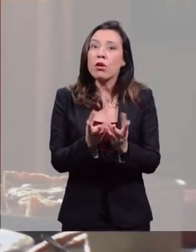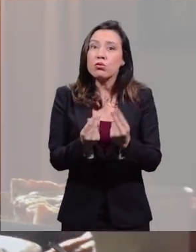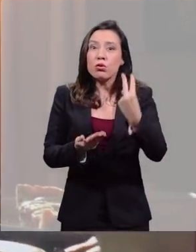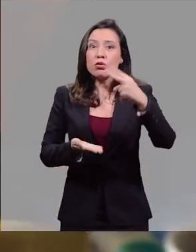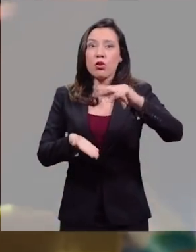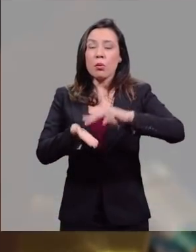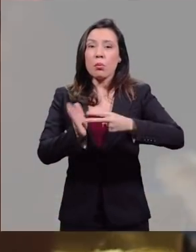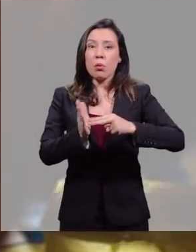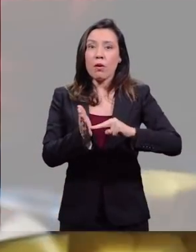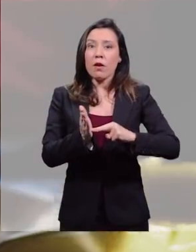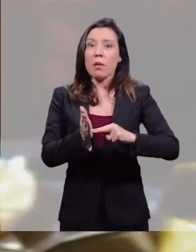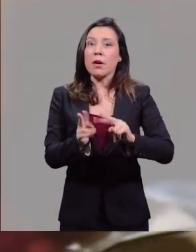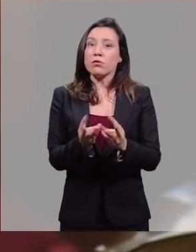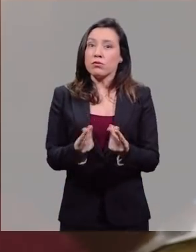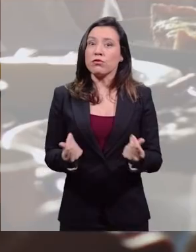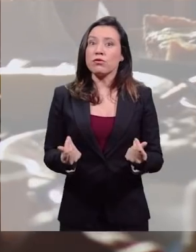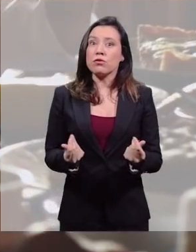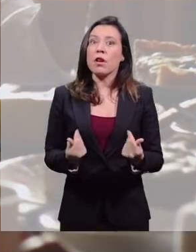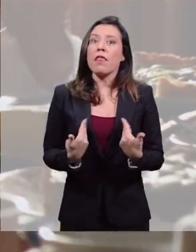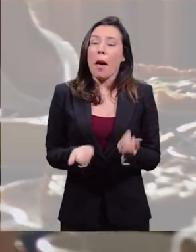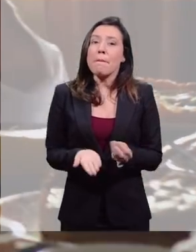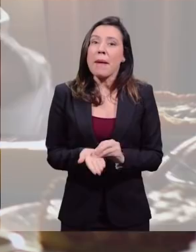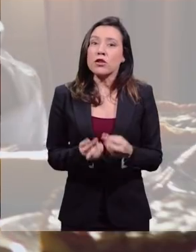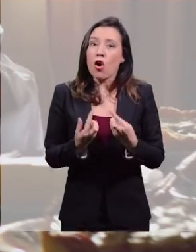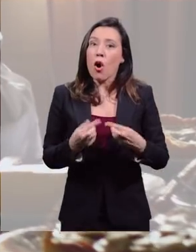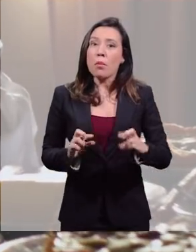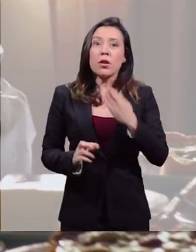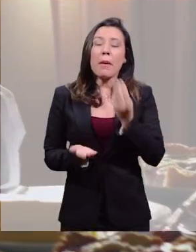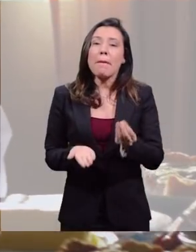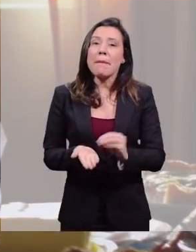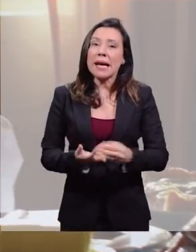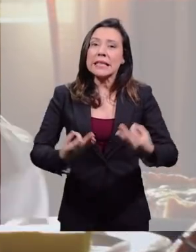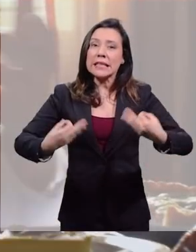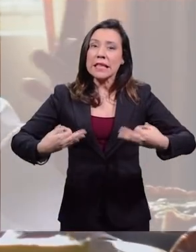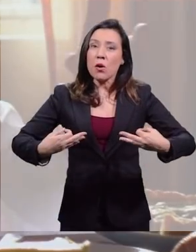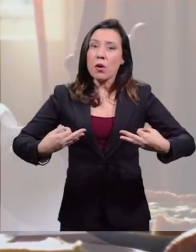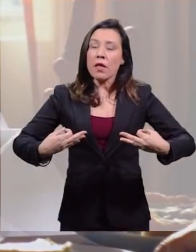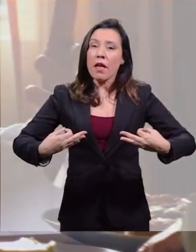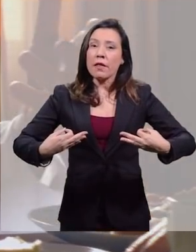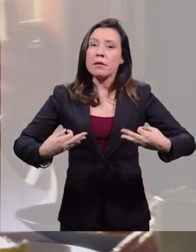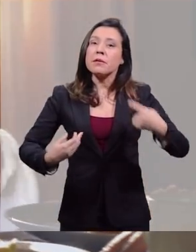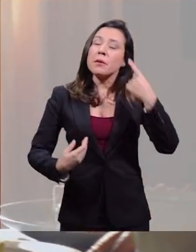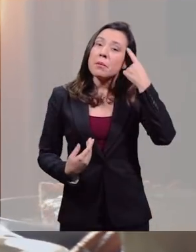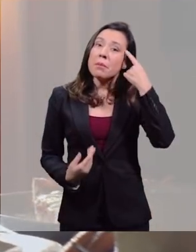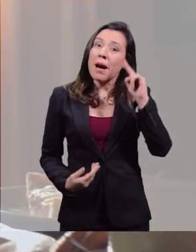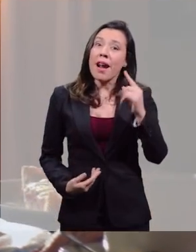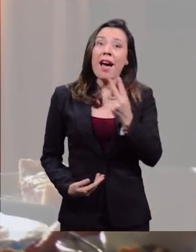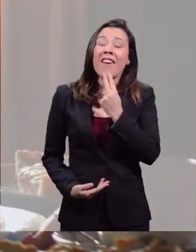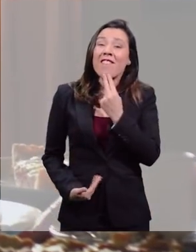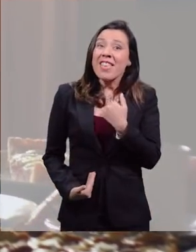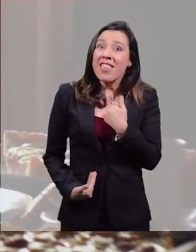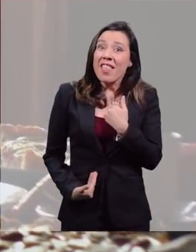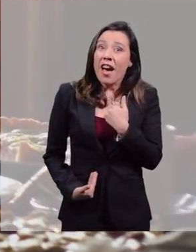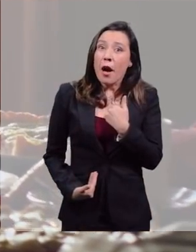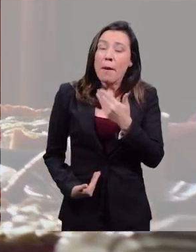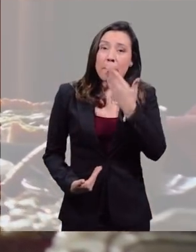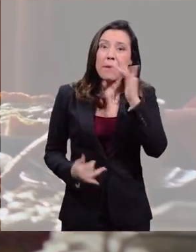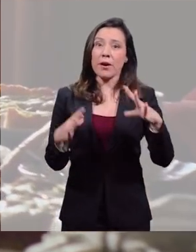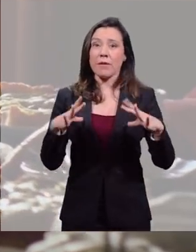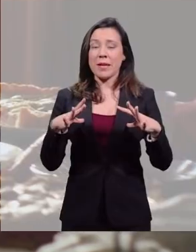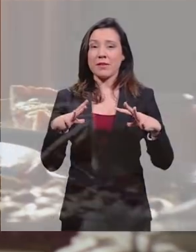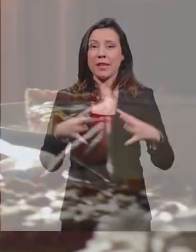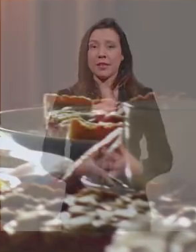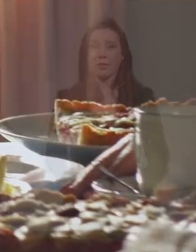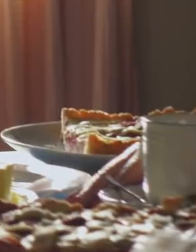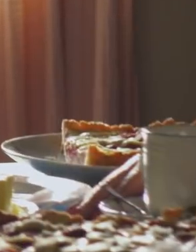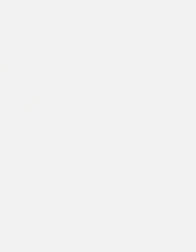de pie y caminar. Más oportunidades, pero también más seguridades para que tengan una vida más plena y más feliz.